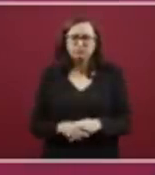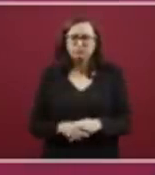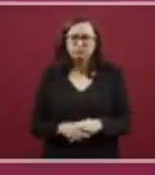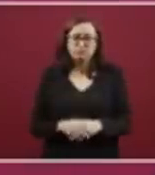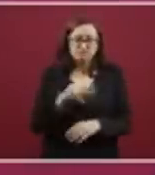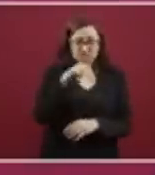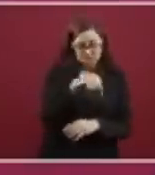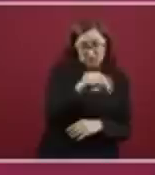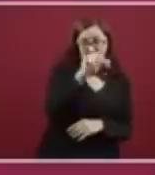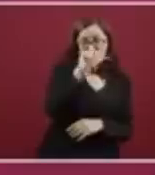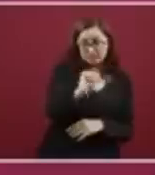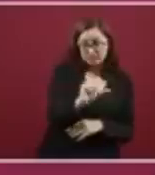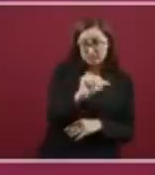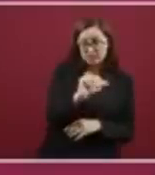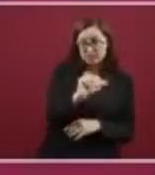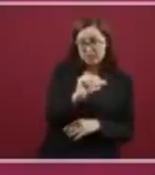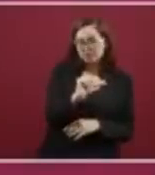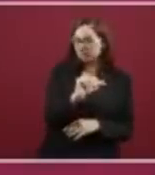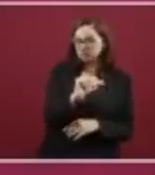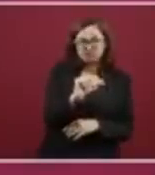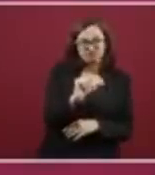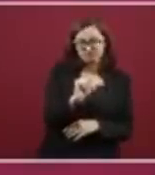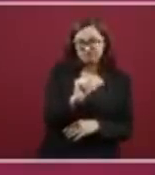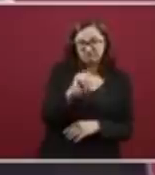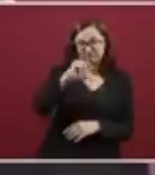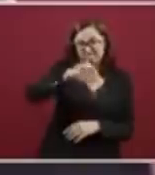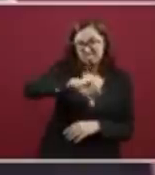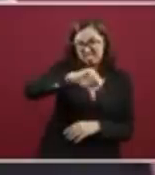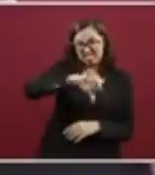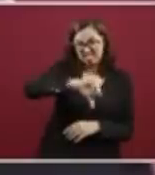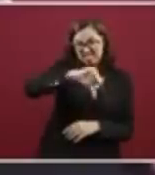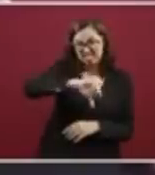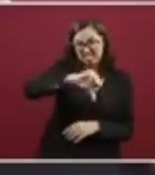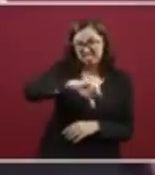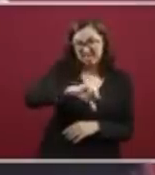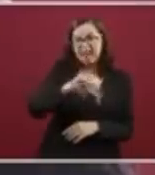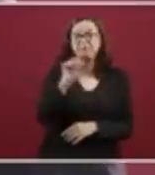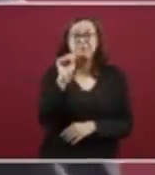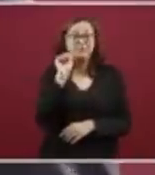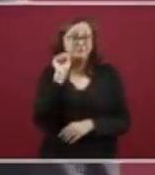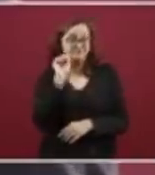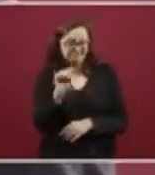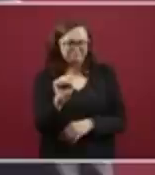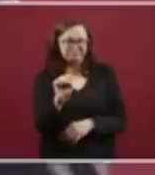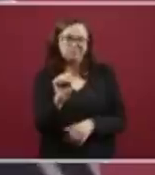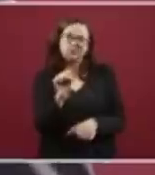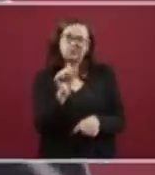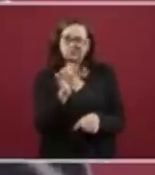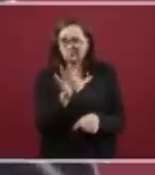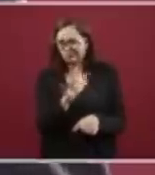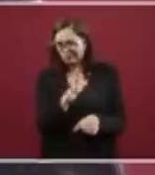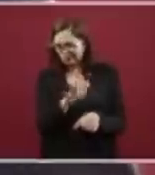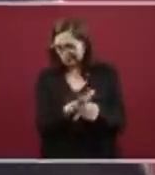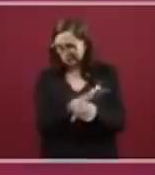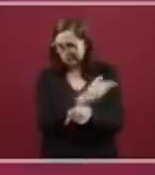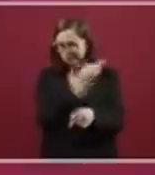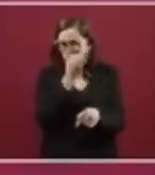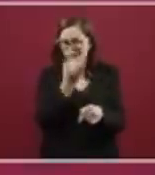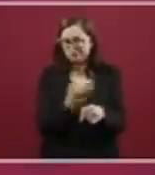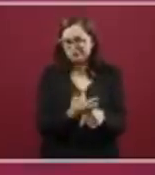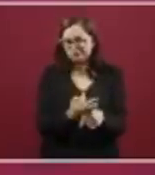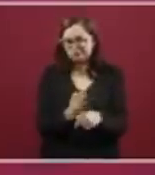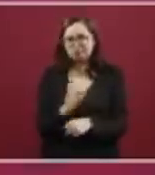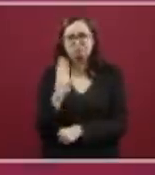NA no acreditado, S suficiente, B